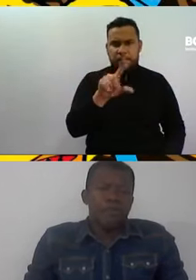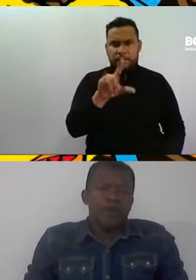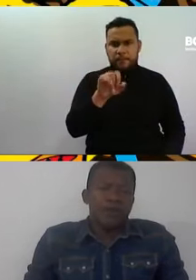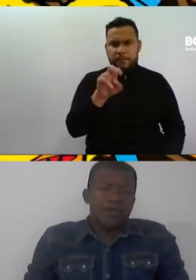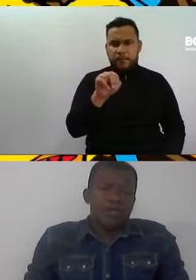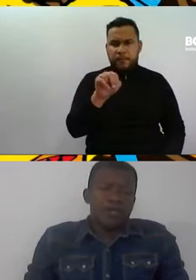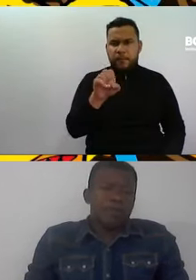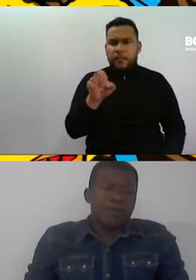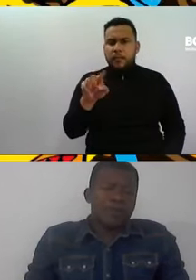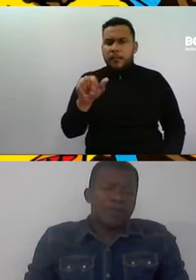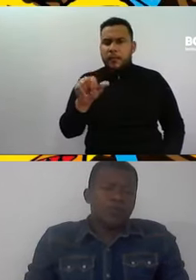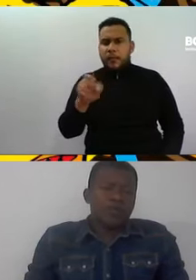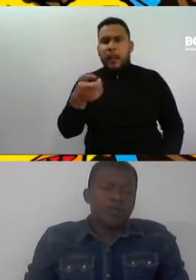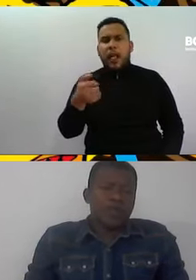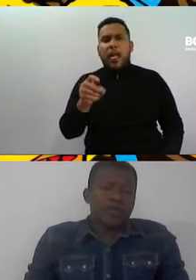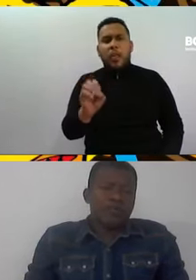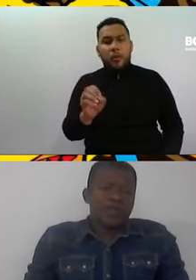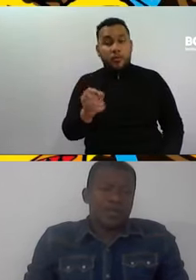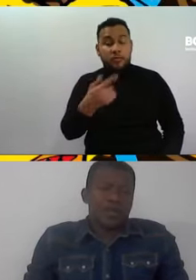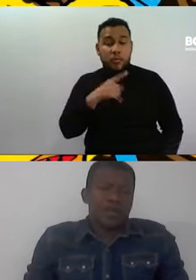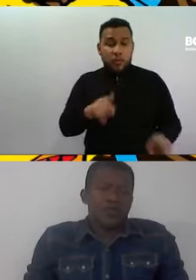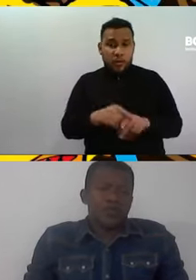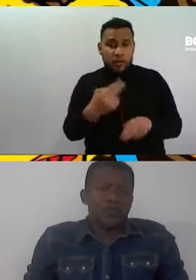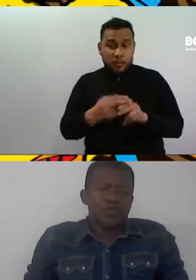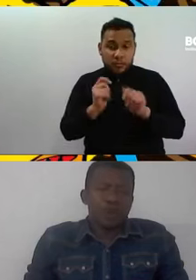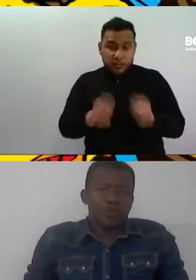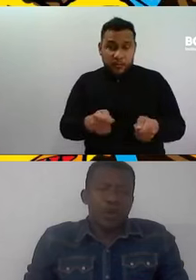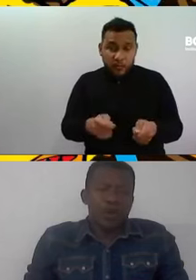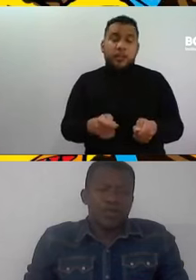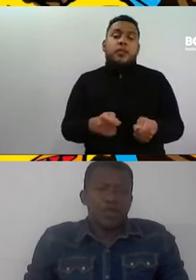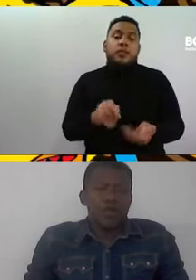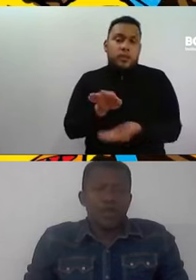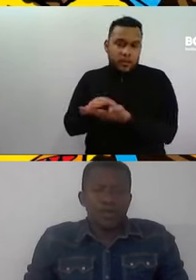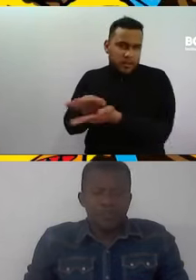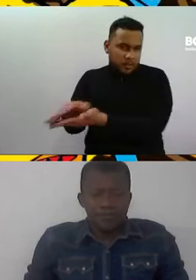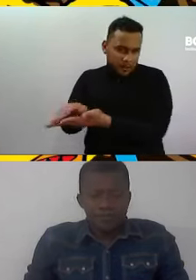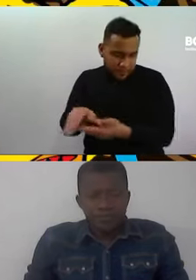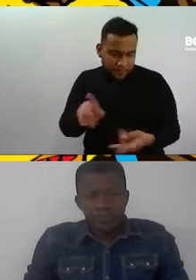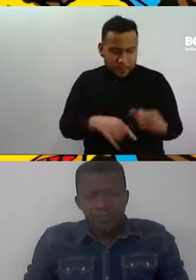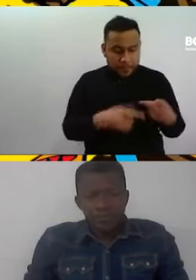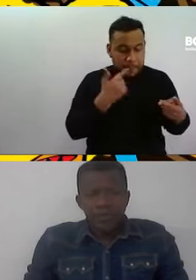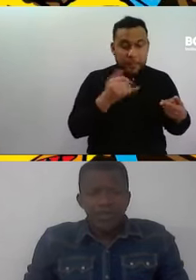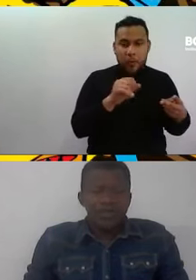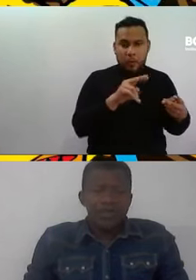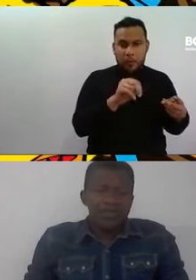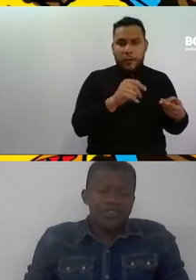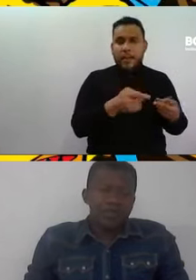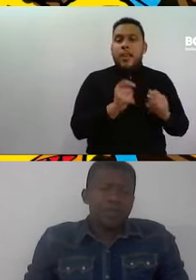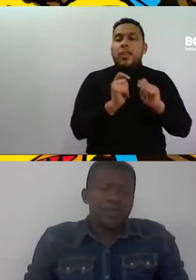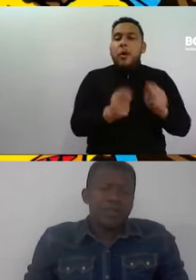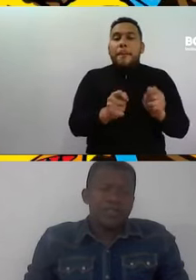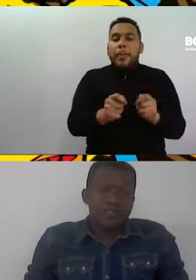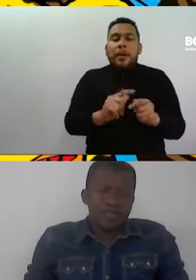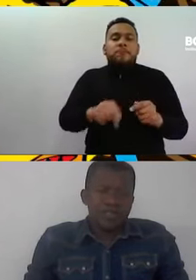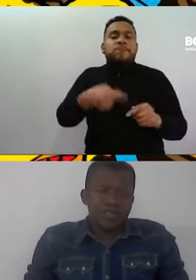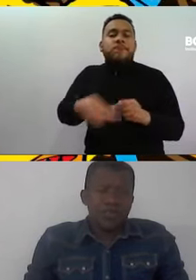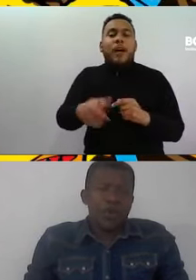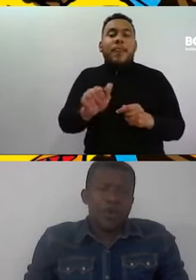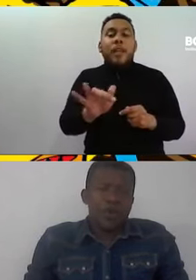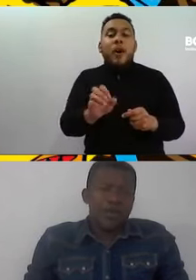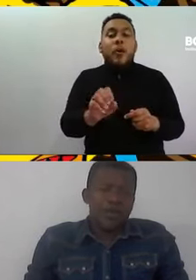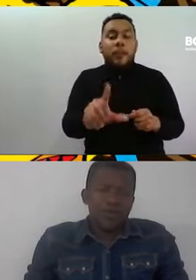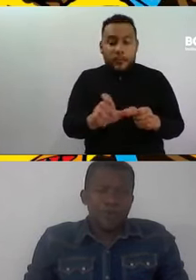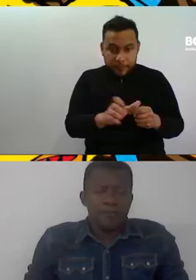Sapo? Del papá de Justo Valdés, que era conocido como Ataole. ¿Quién se va a olvidar del